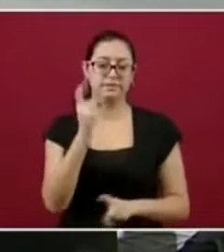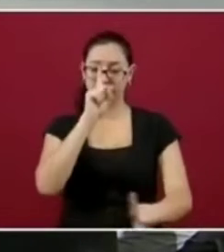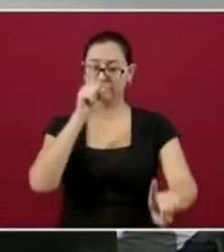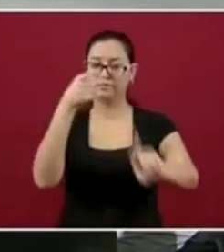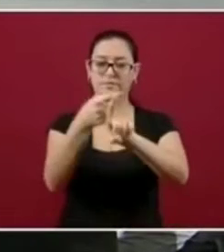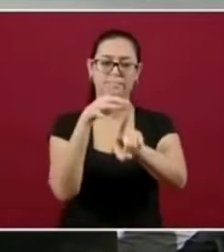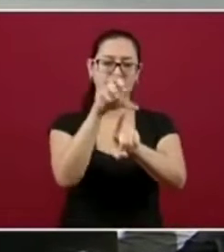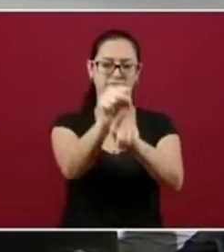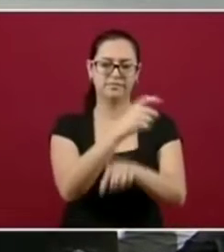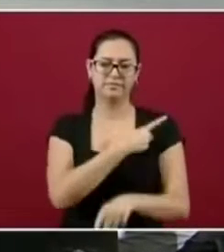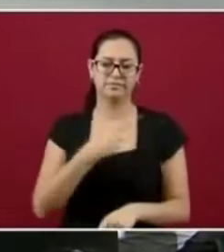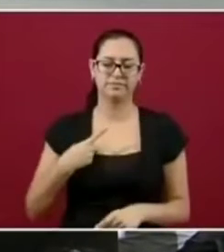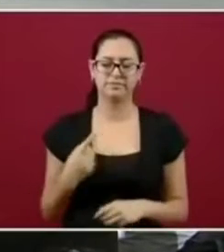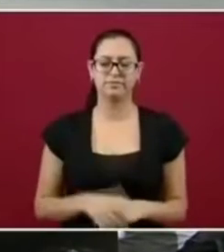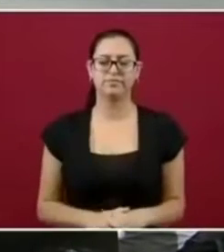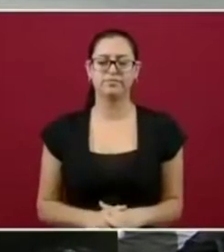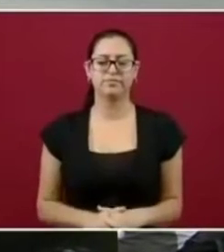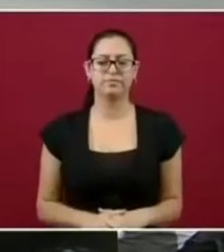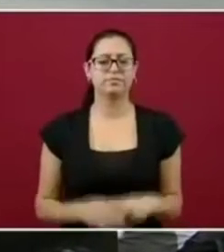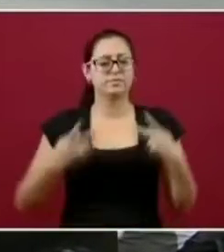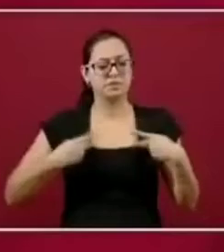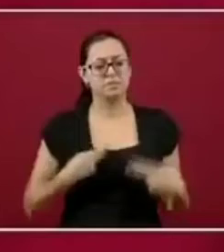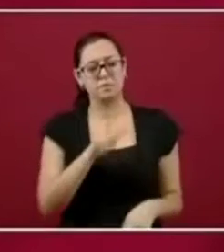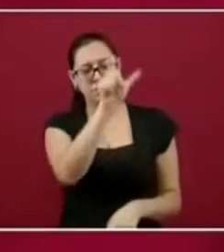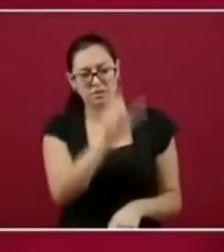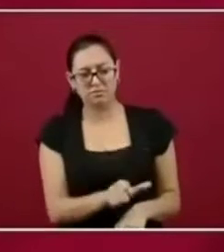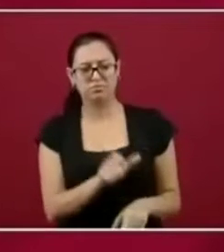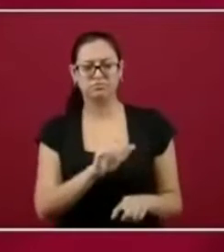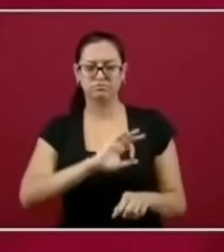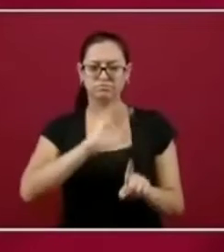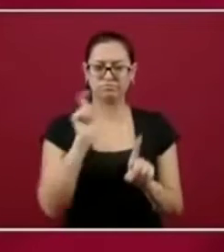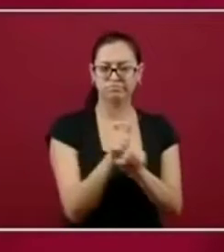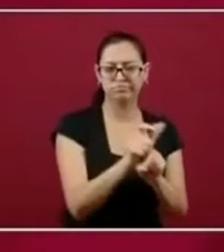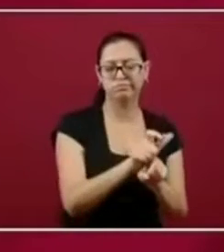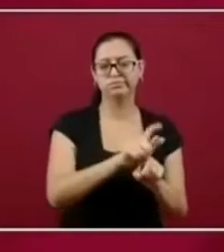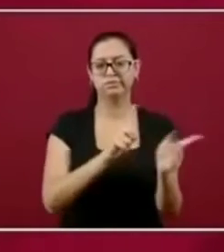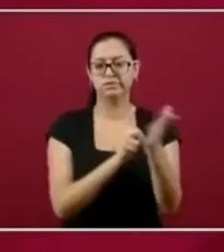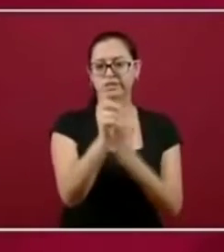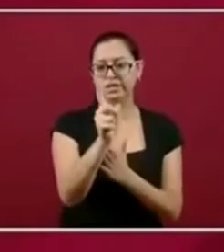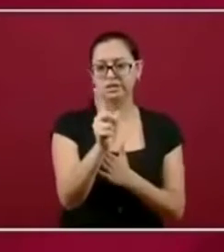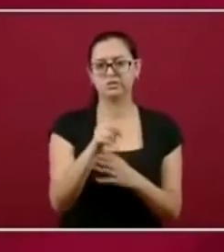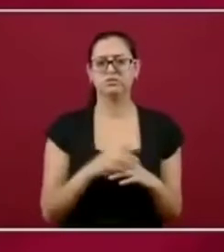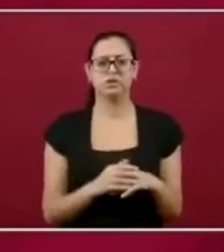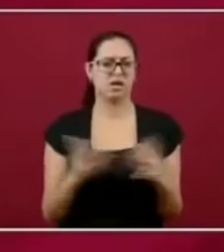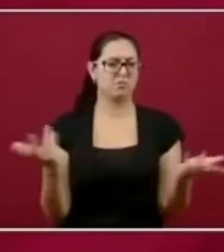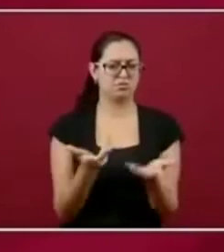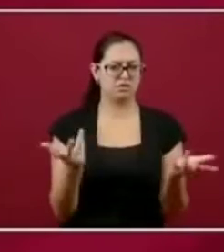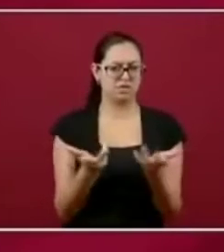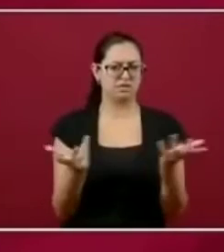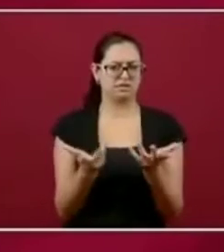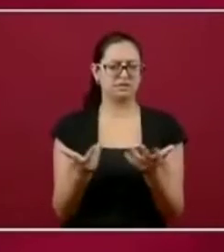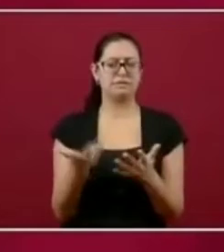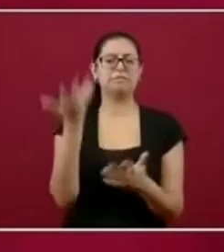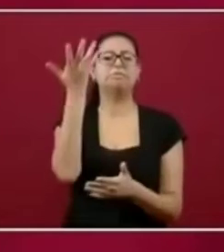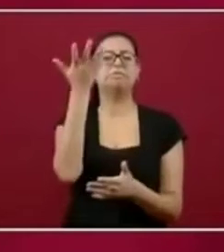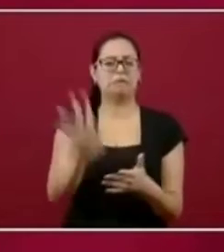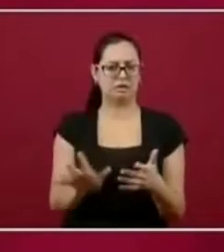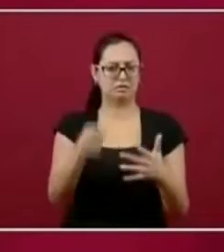La integridad de las personas, sus derechos. ¿Cuáles son las 10 acciones principales que vamos a seguir para